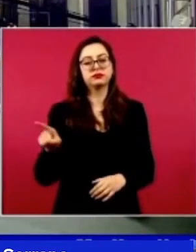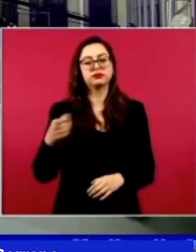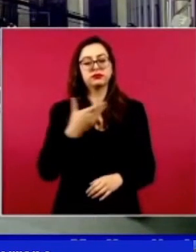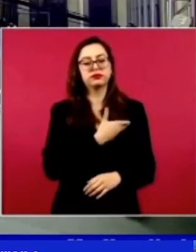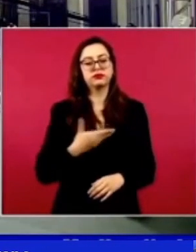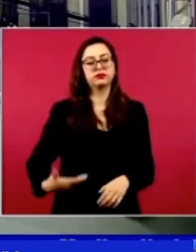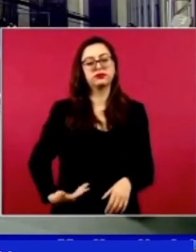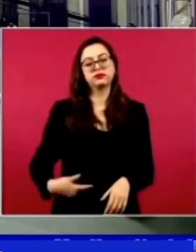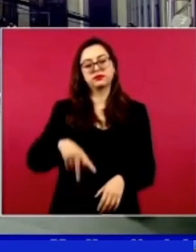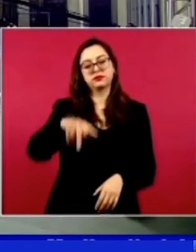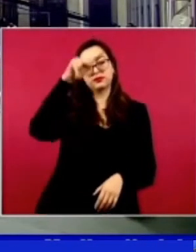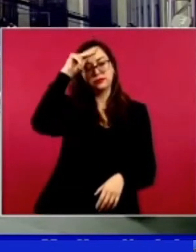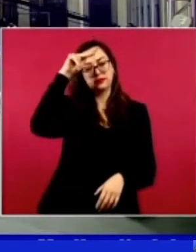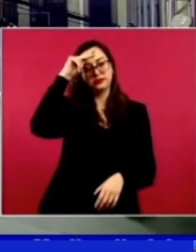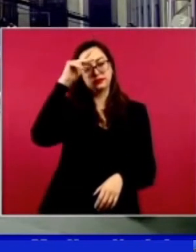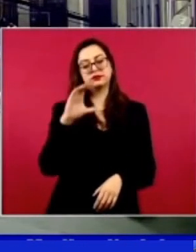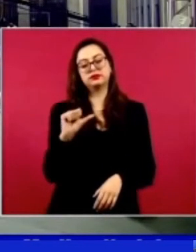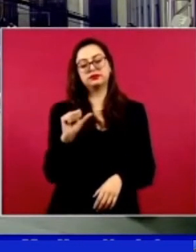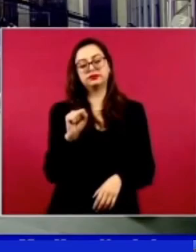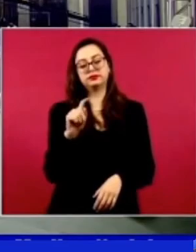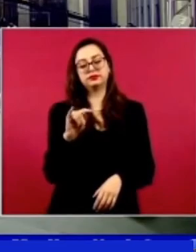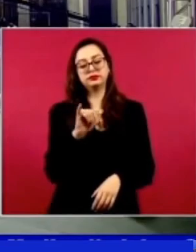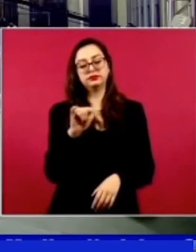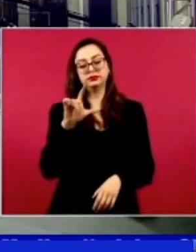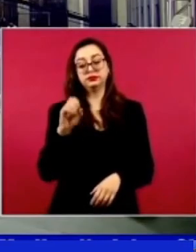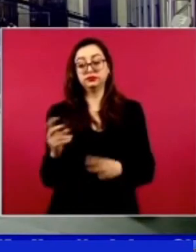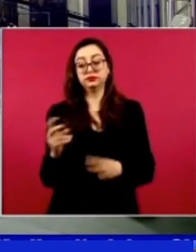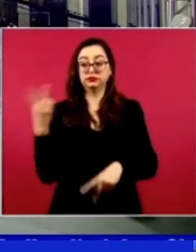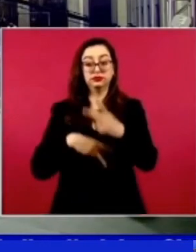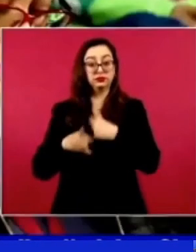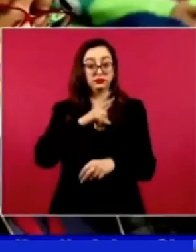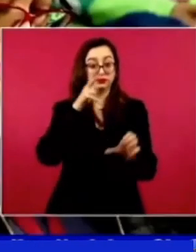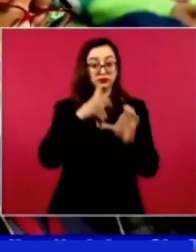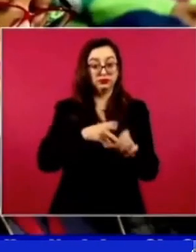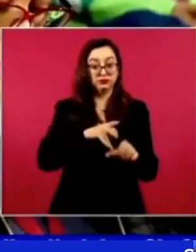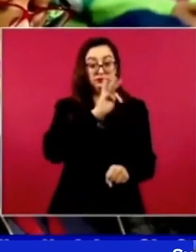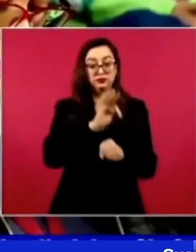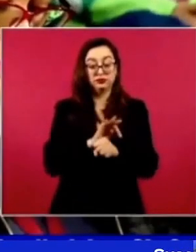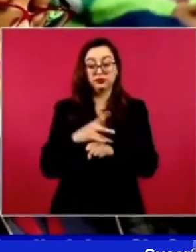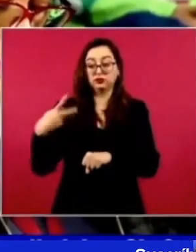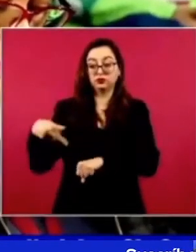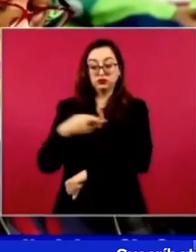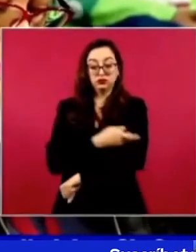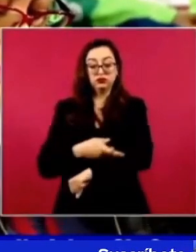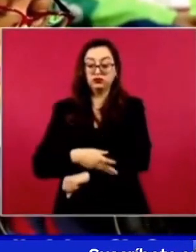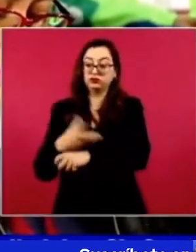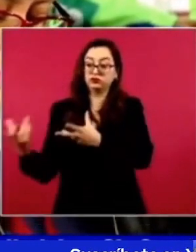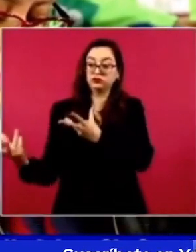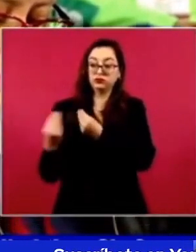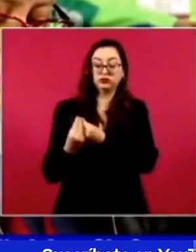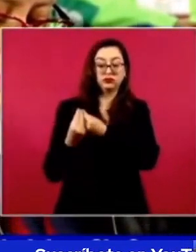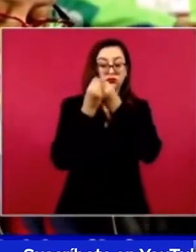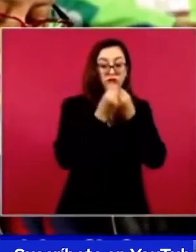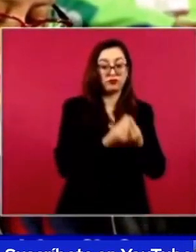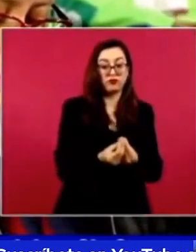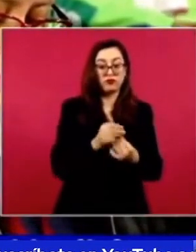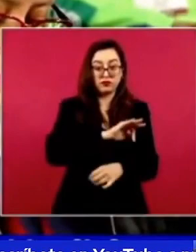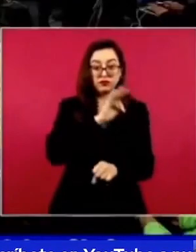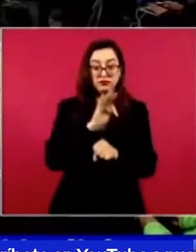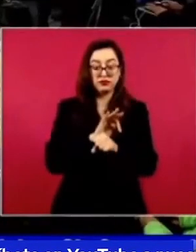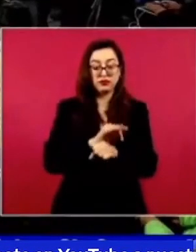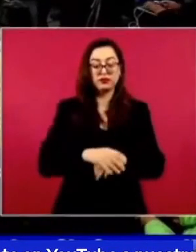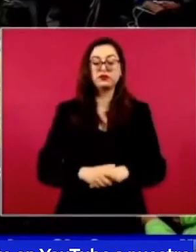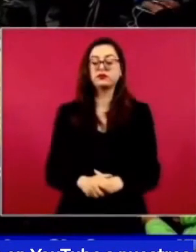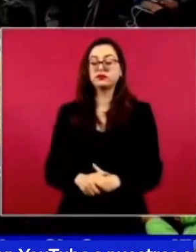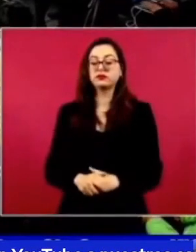Perú, Pedro Castillo, y bueno, ¿a cuántas personas familiares pudiera haberse dado este beneficio en nuestro país? Lo